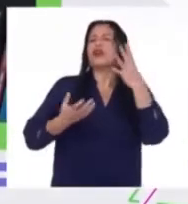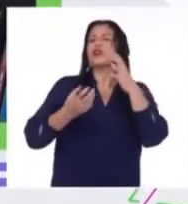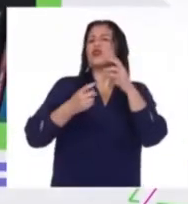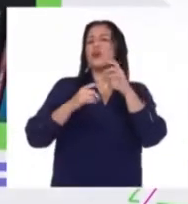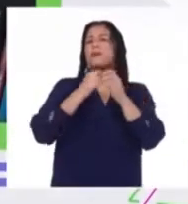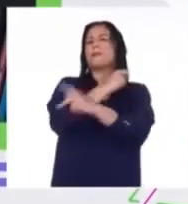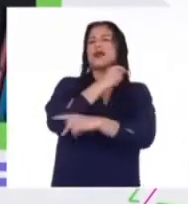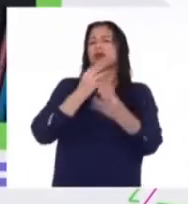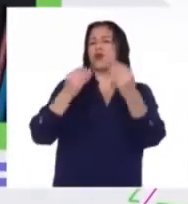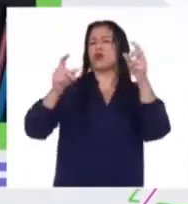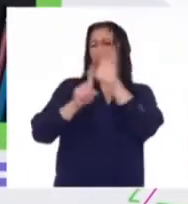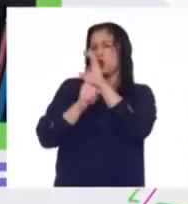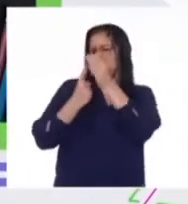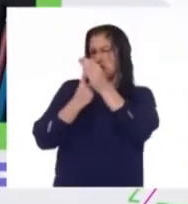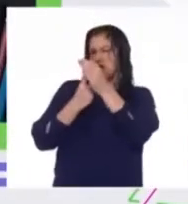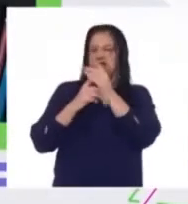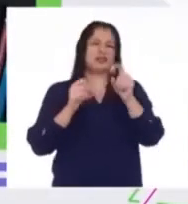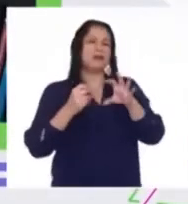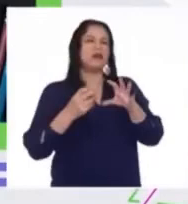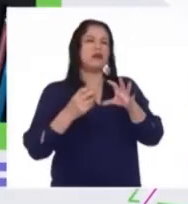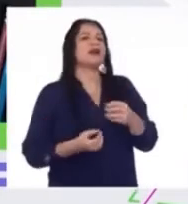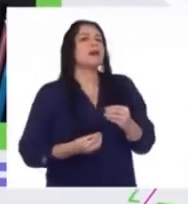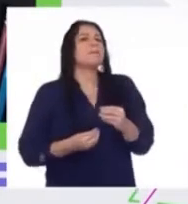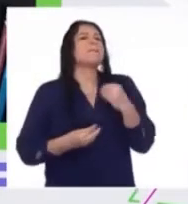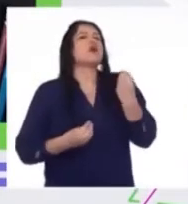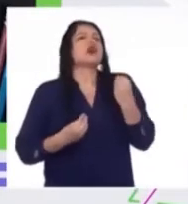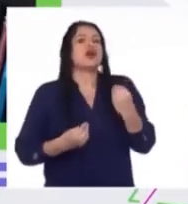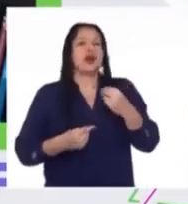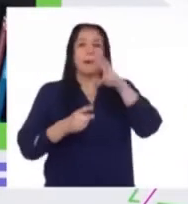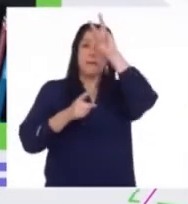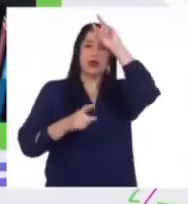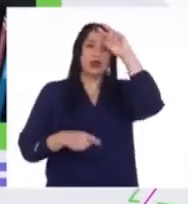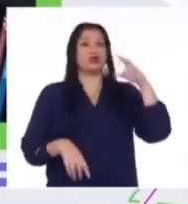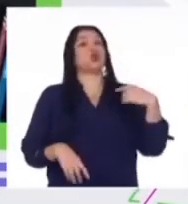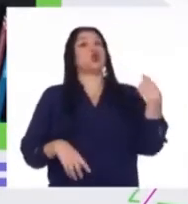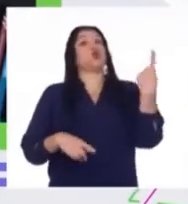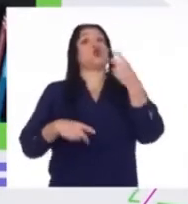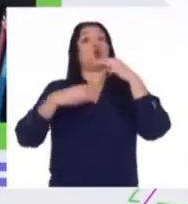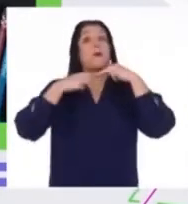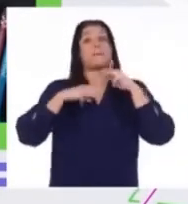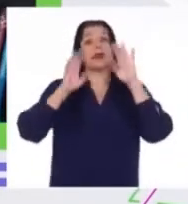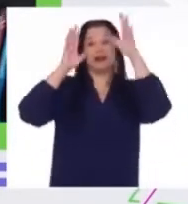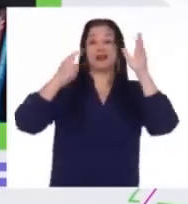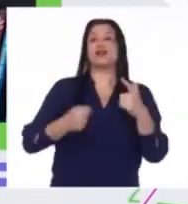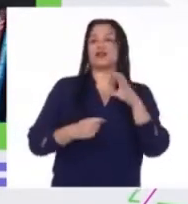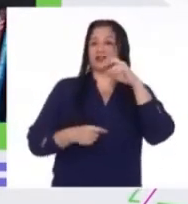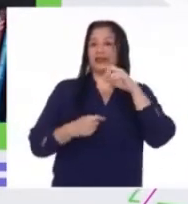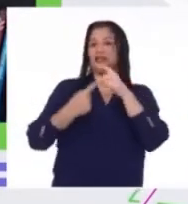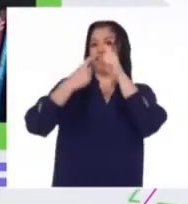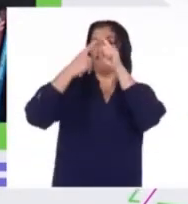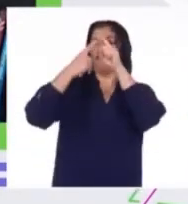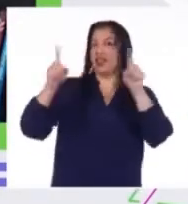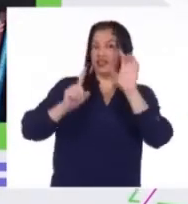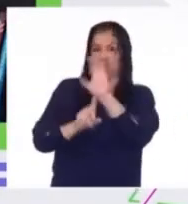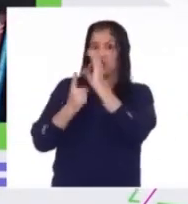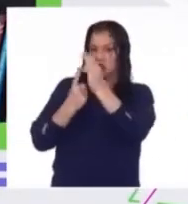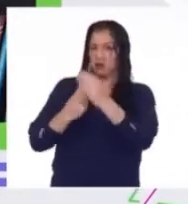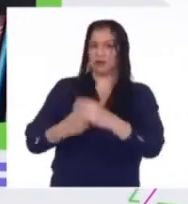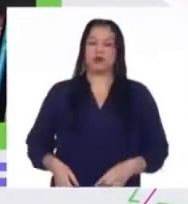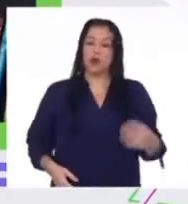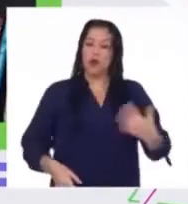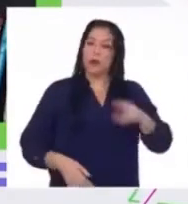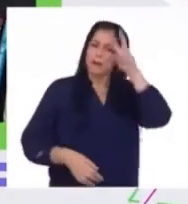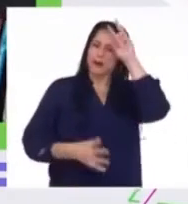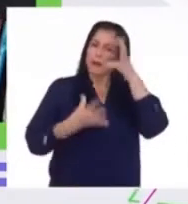Cuando decimos ¿qué hace al Perú un país único culturalmente?, nos estamos refiriendo a esta gran diversidad.